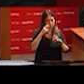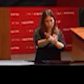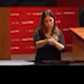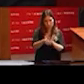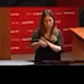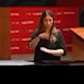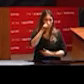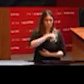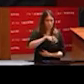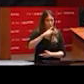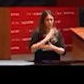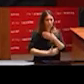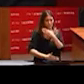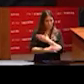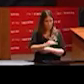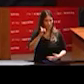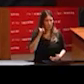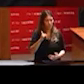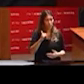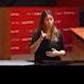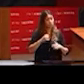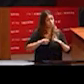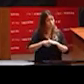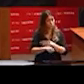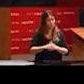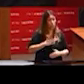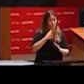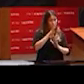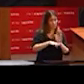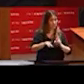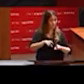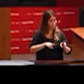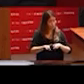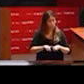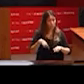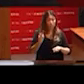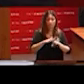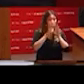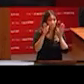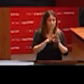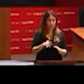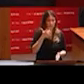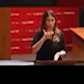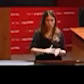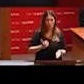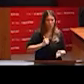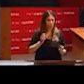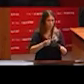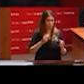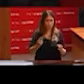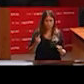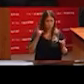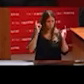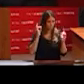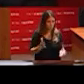eh con discapacidad que acceden a lo que son nuestros programas de selección y al final les damos unas oportunidades que sean las mismas que